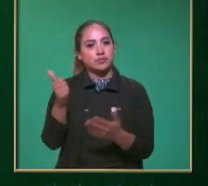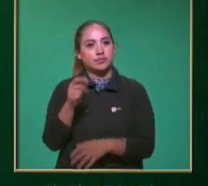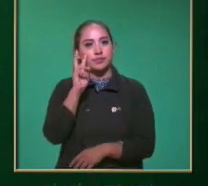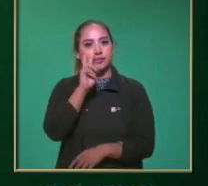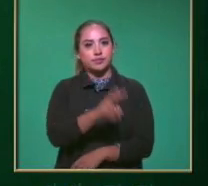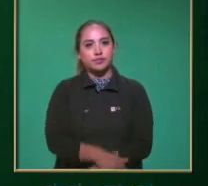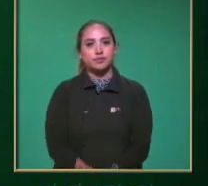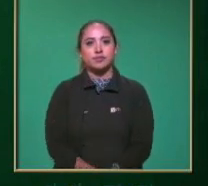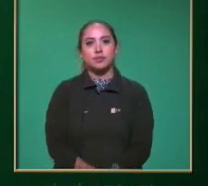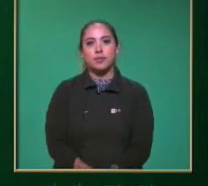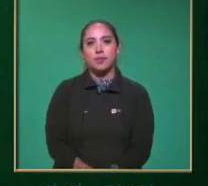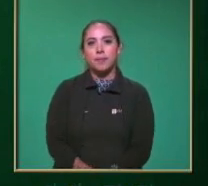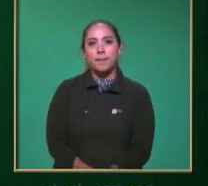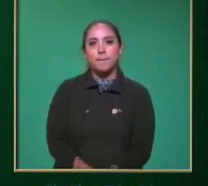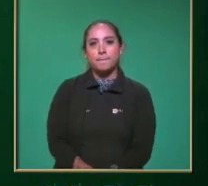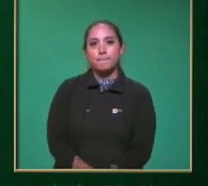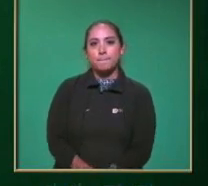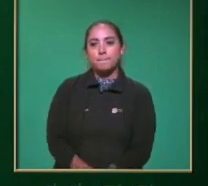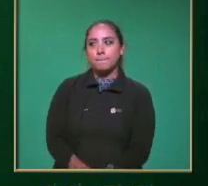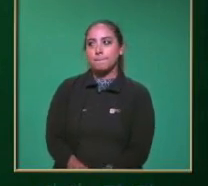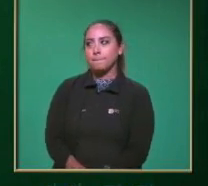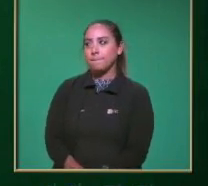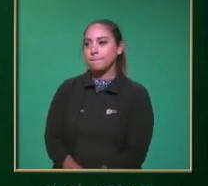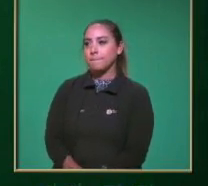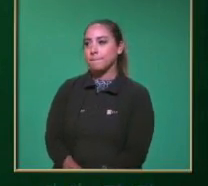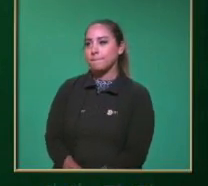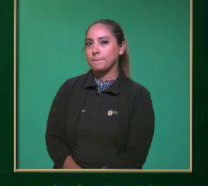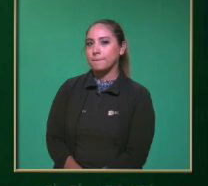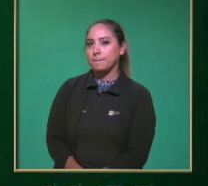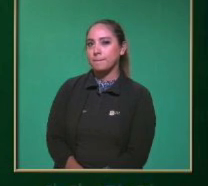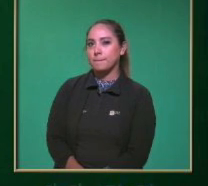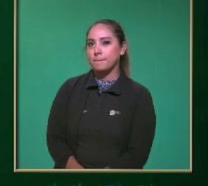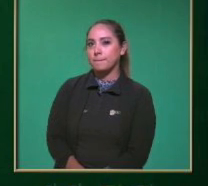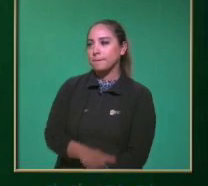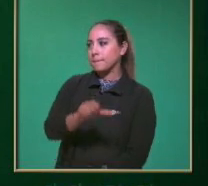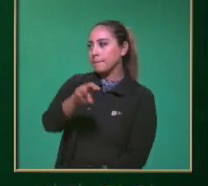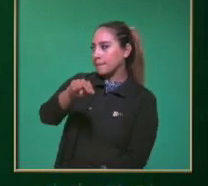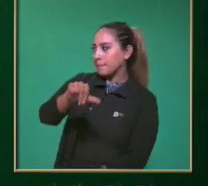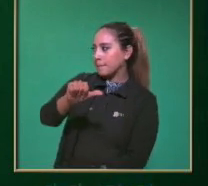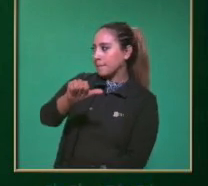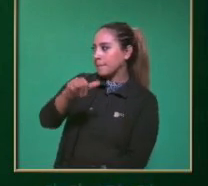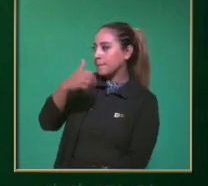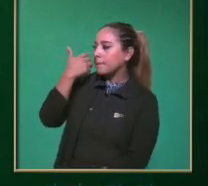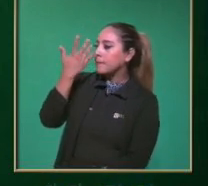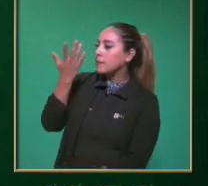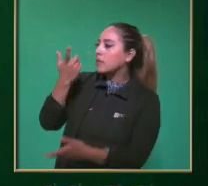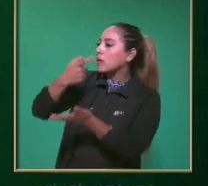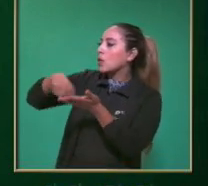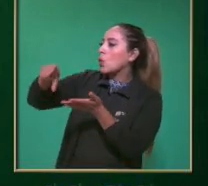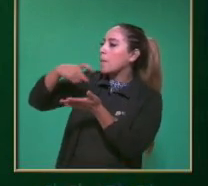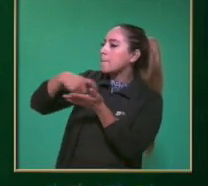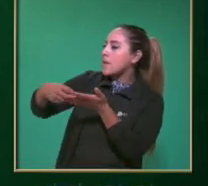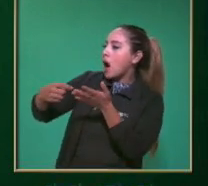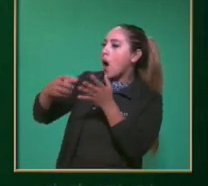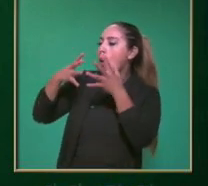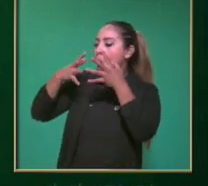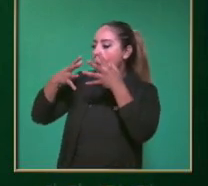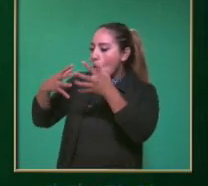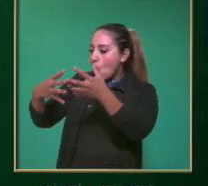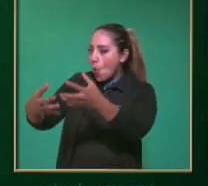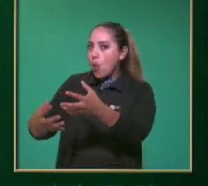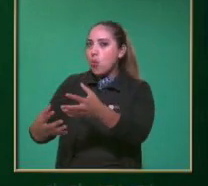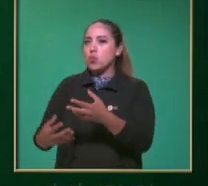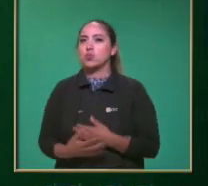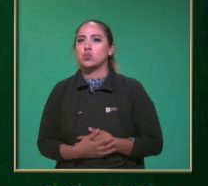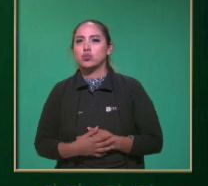siguiente situación. Dice, Ana quiere comprar globos. Un globo para ella y 3